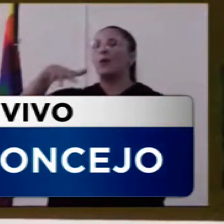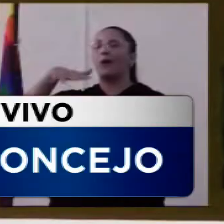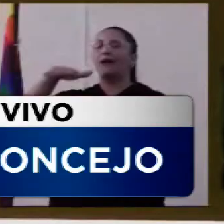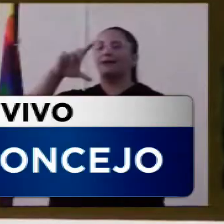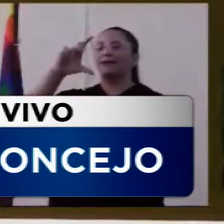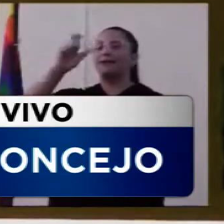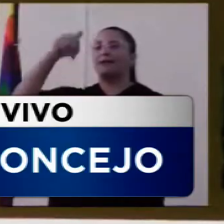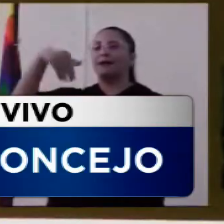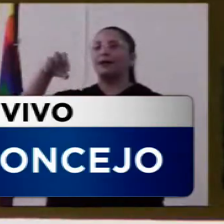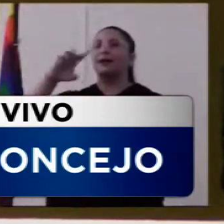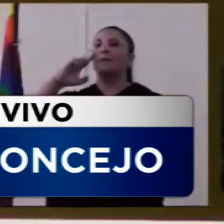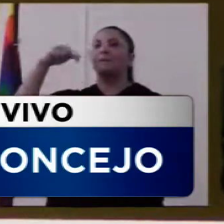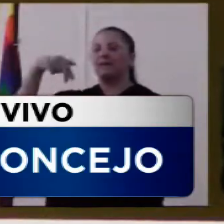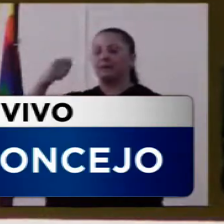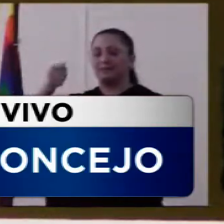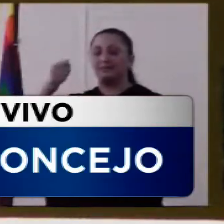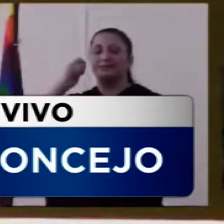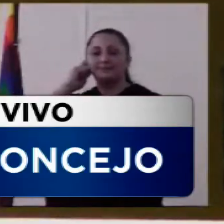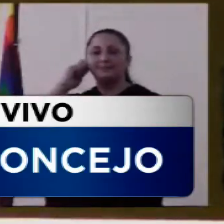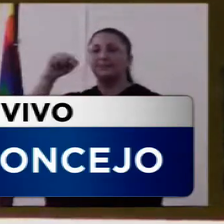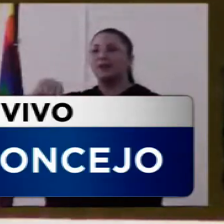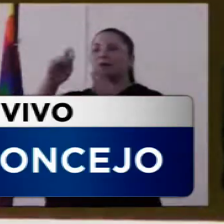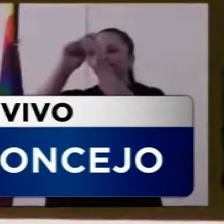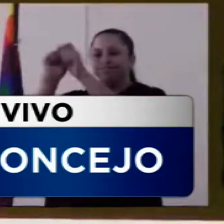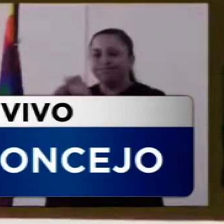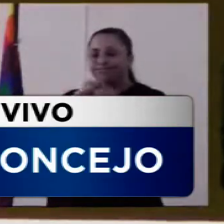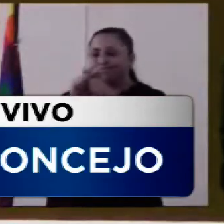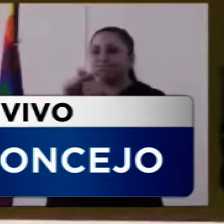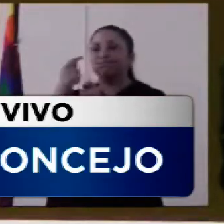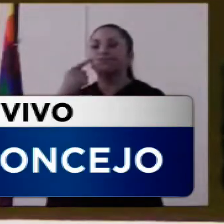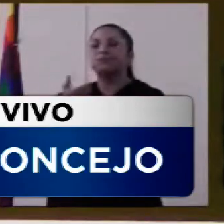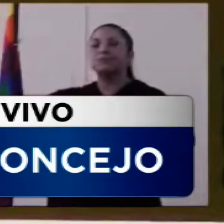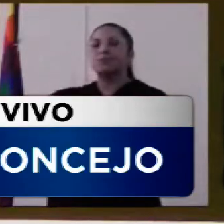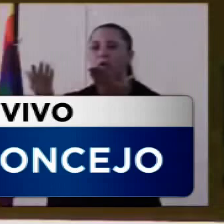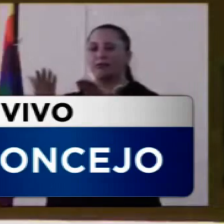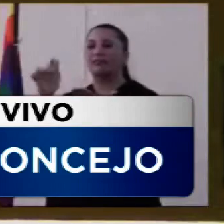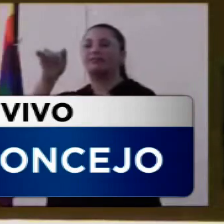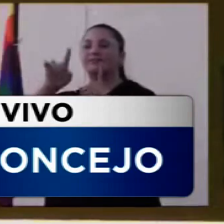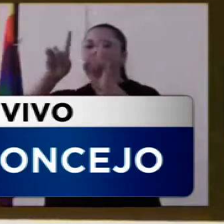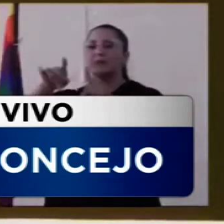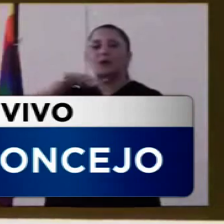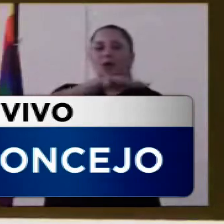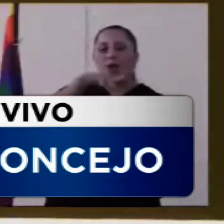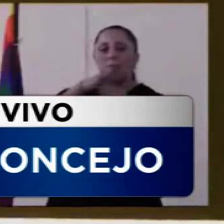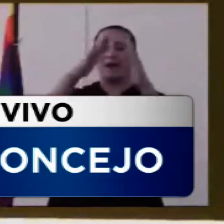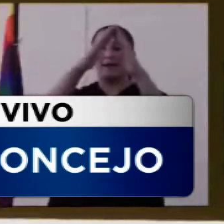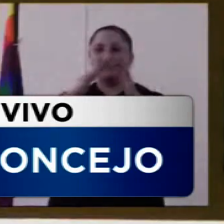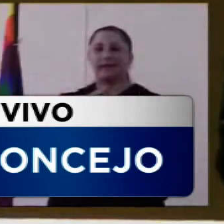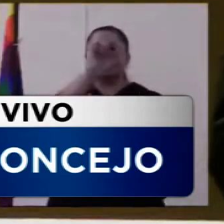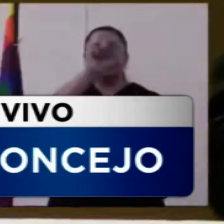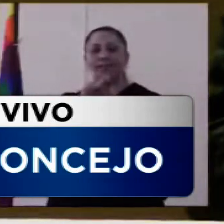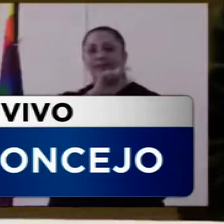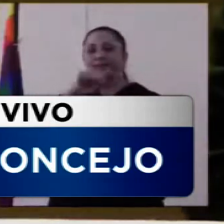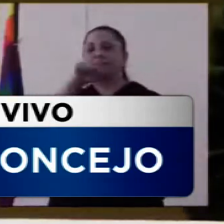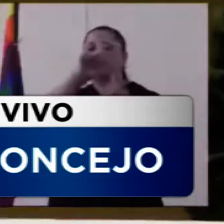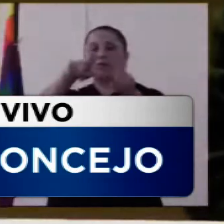palabra el propio intendente de la localidad termal, Bruno Cipollini, con respecto a estas sesiones ordinarias del municipio de la segunda ciudad de la